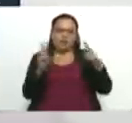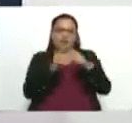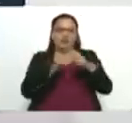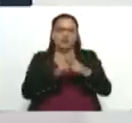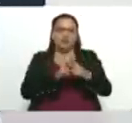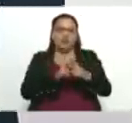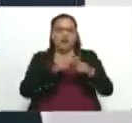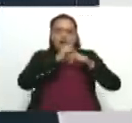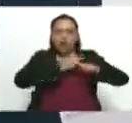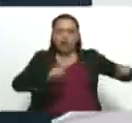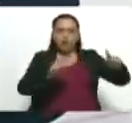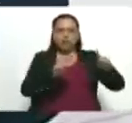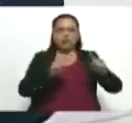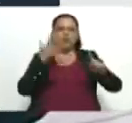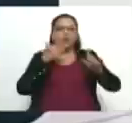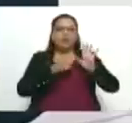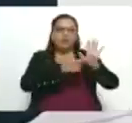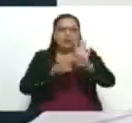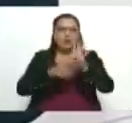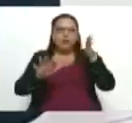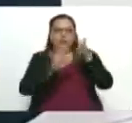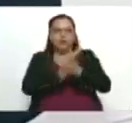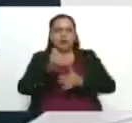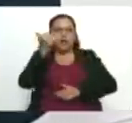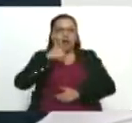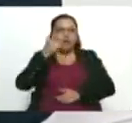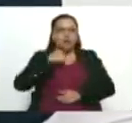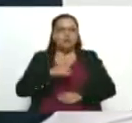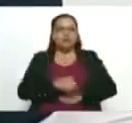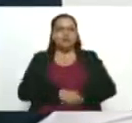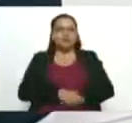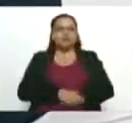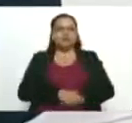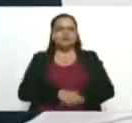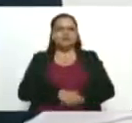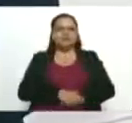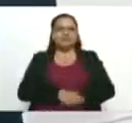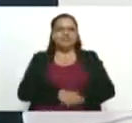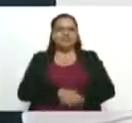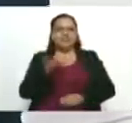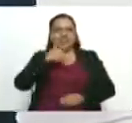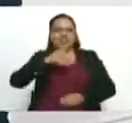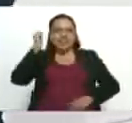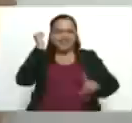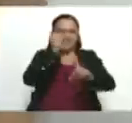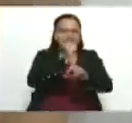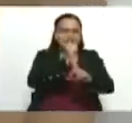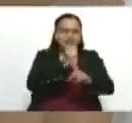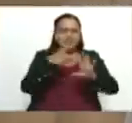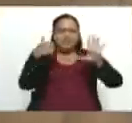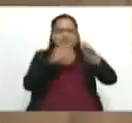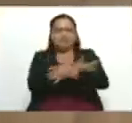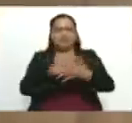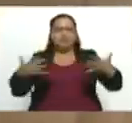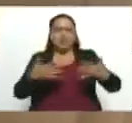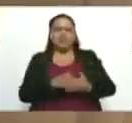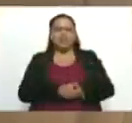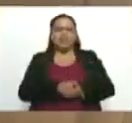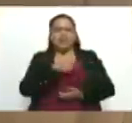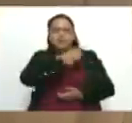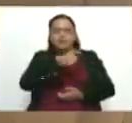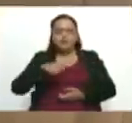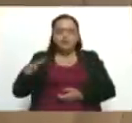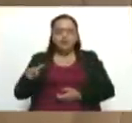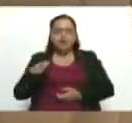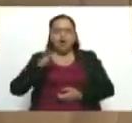otro ejemplo de barbarie brutal, de crimen contra la humanidad. El asesinato de 6 millones de judíos y